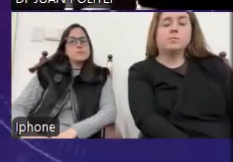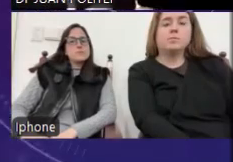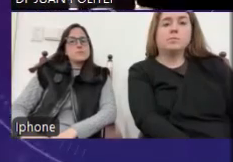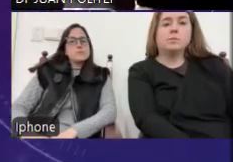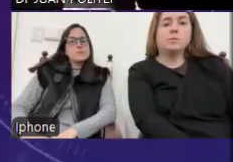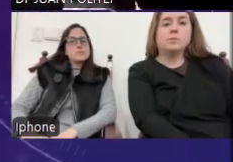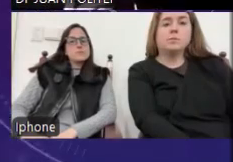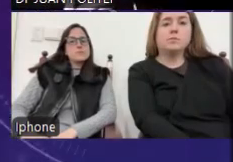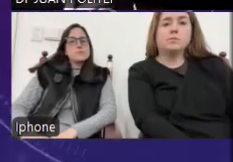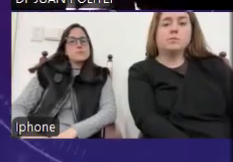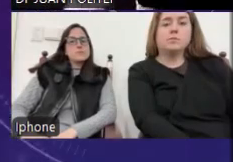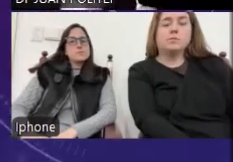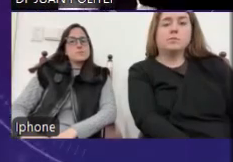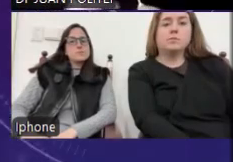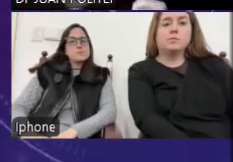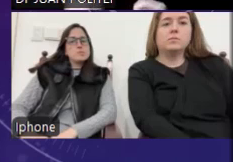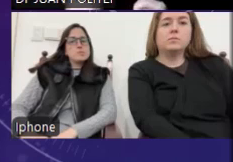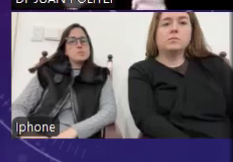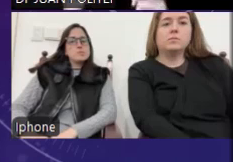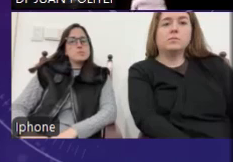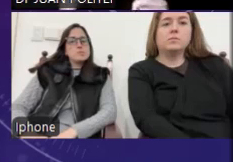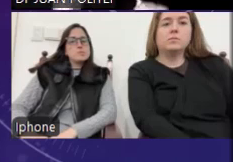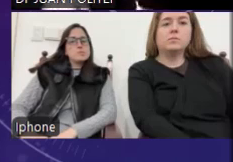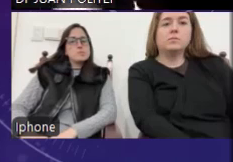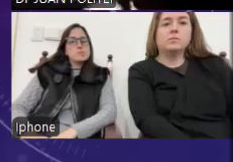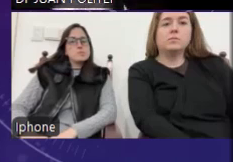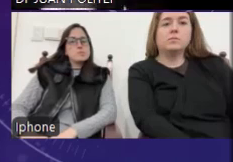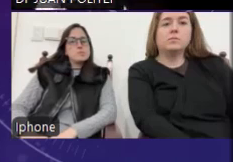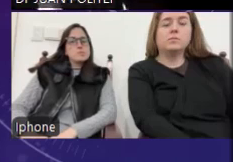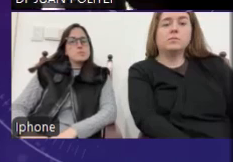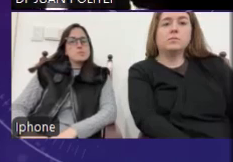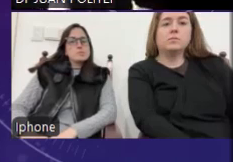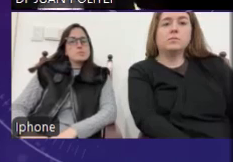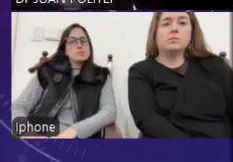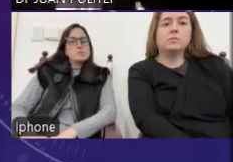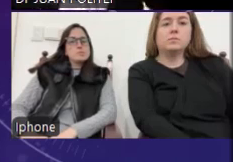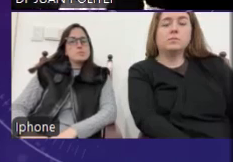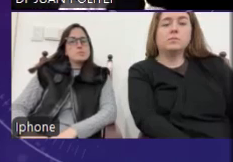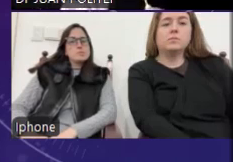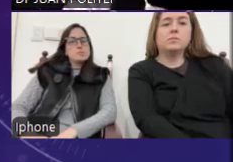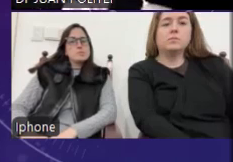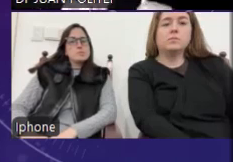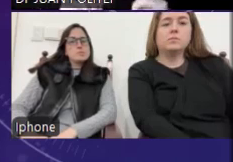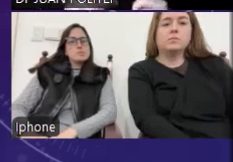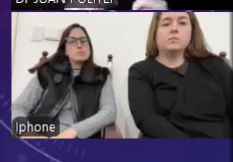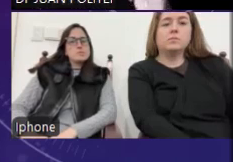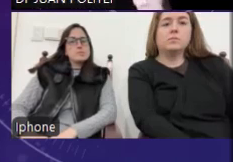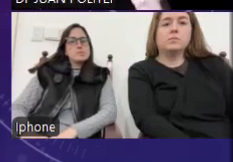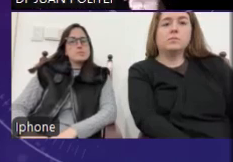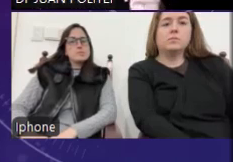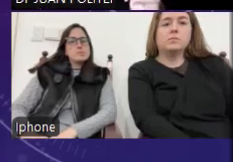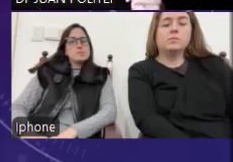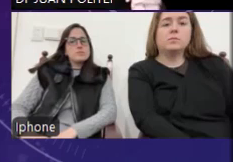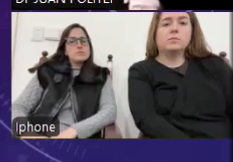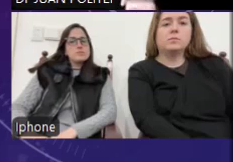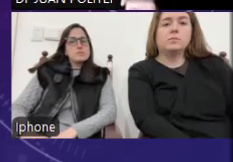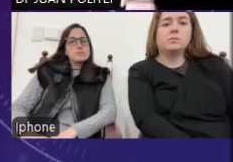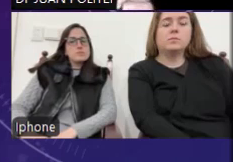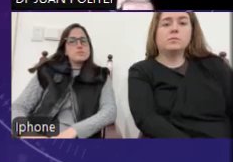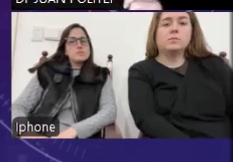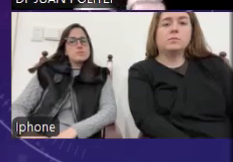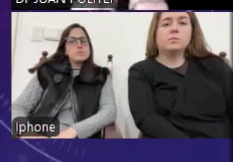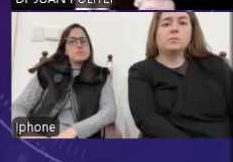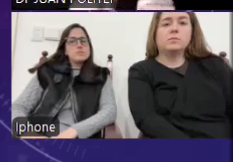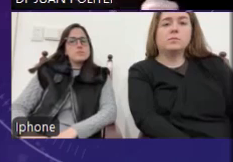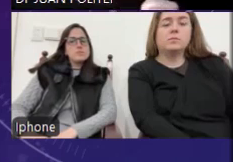De hecho, esta droga también se está intentando, todavía no está aprobada, pero esa misma droga, en vez de darla cada 14 días en la